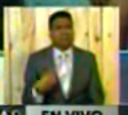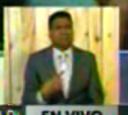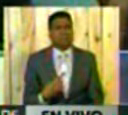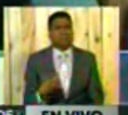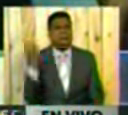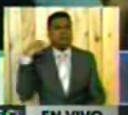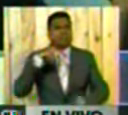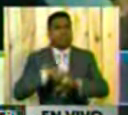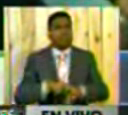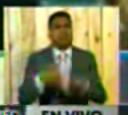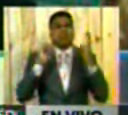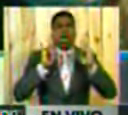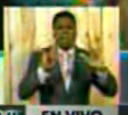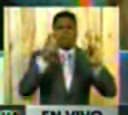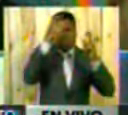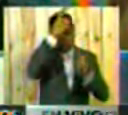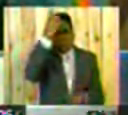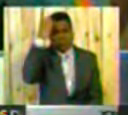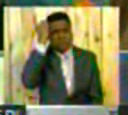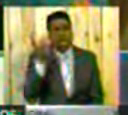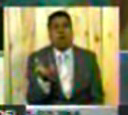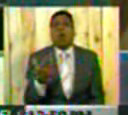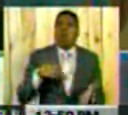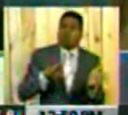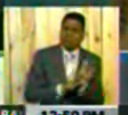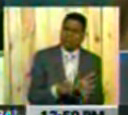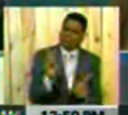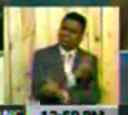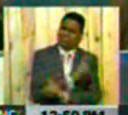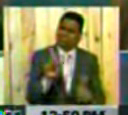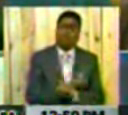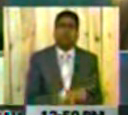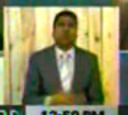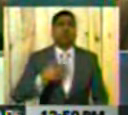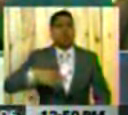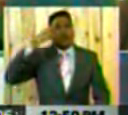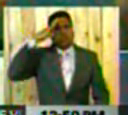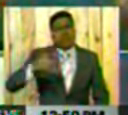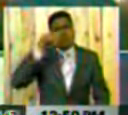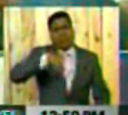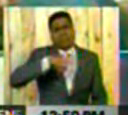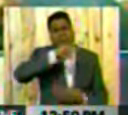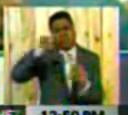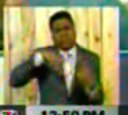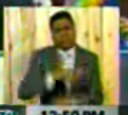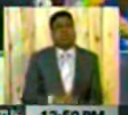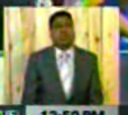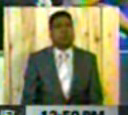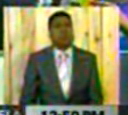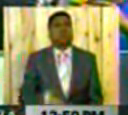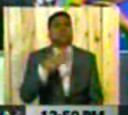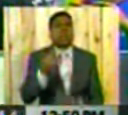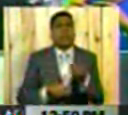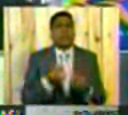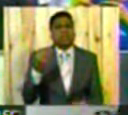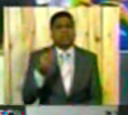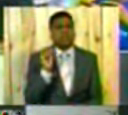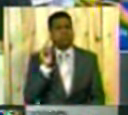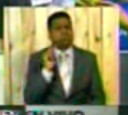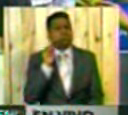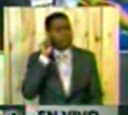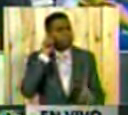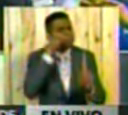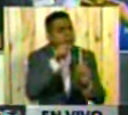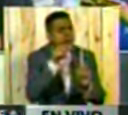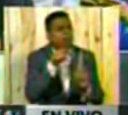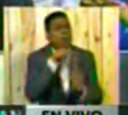te queremos Diosdado, querían que yo fuese presidente, que asumiera yo. No vale, yo soy un soldado de esta revolución. He cumplido las misiones que me han dado, donde me las han